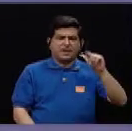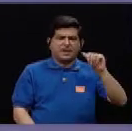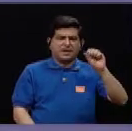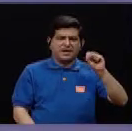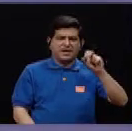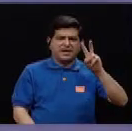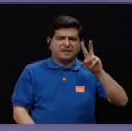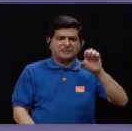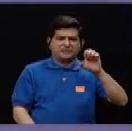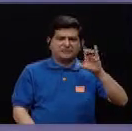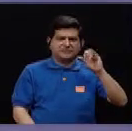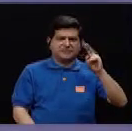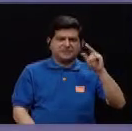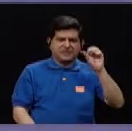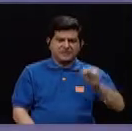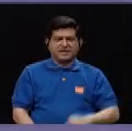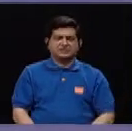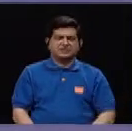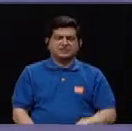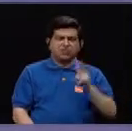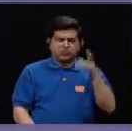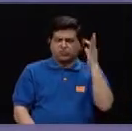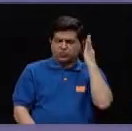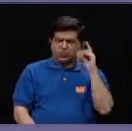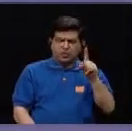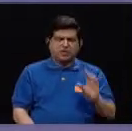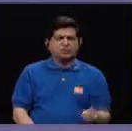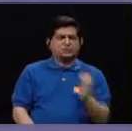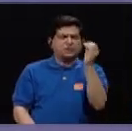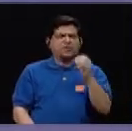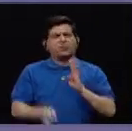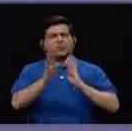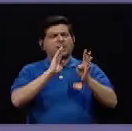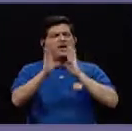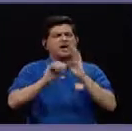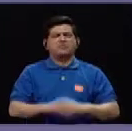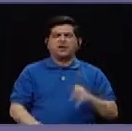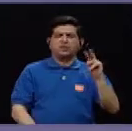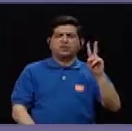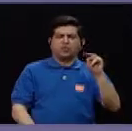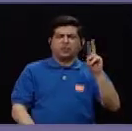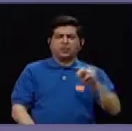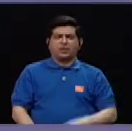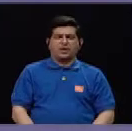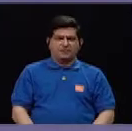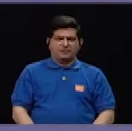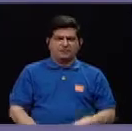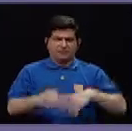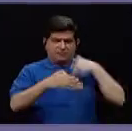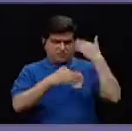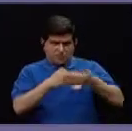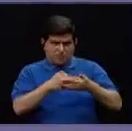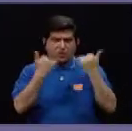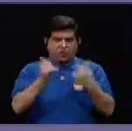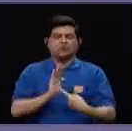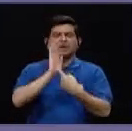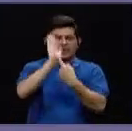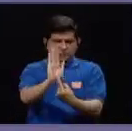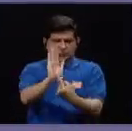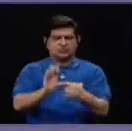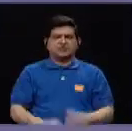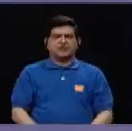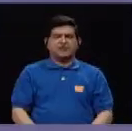dos amas de casa y una adolescente rebelde que era yo, que se sentaban a hablar de las novelas y ya luego daban la